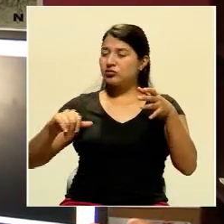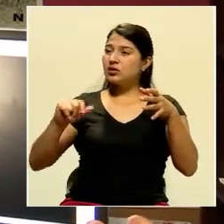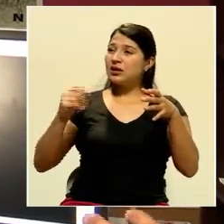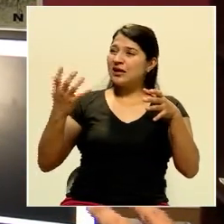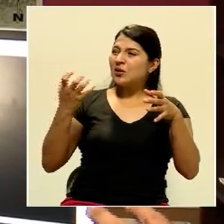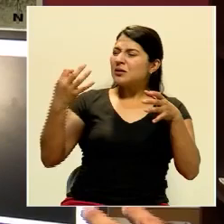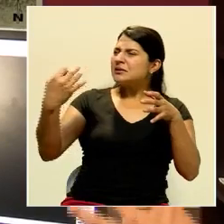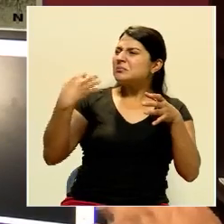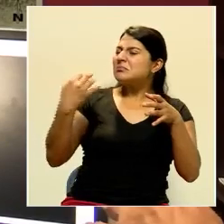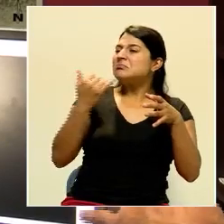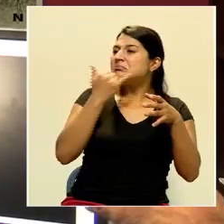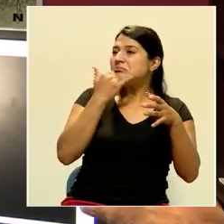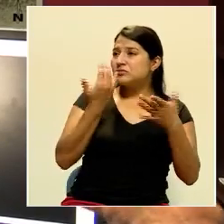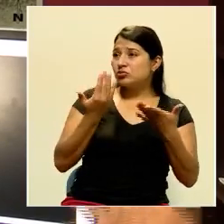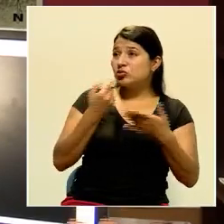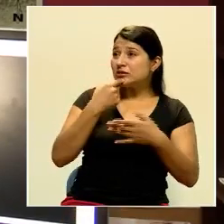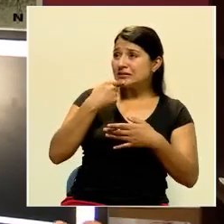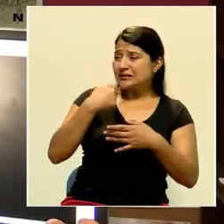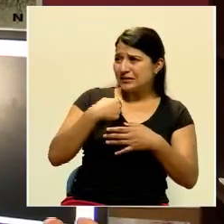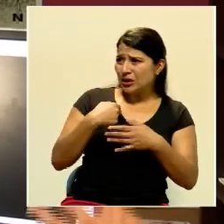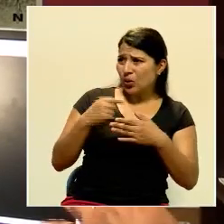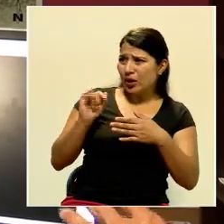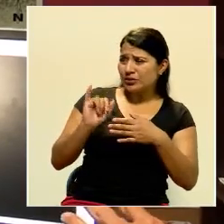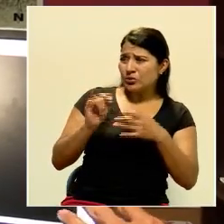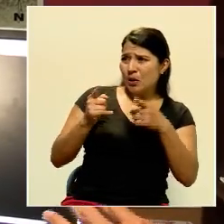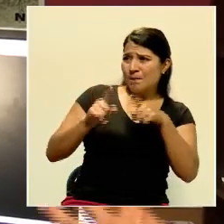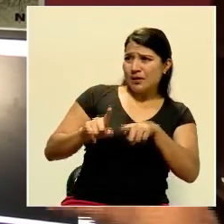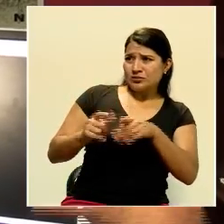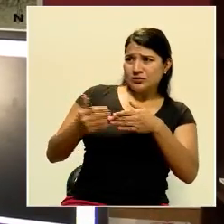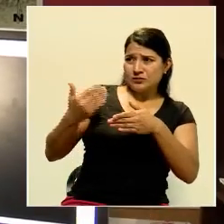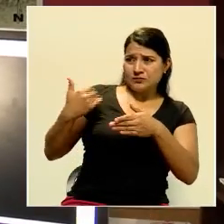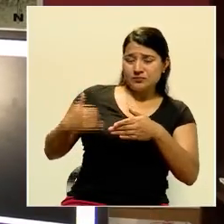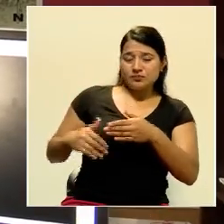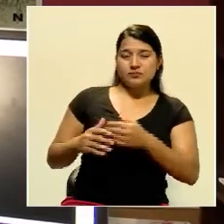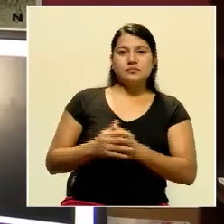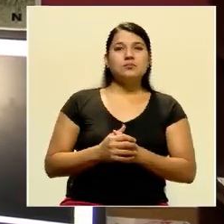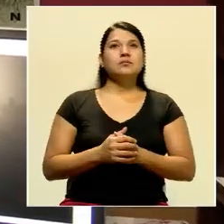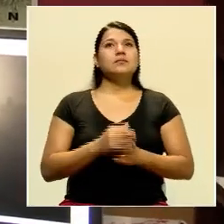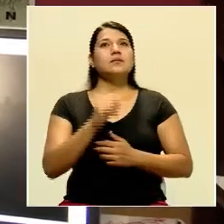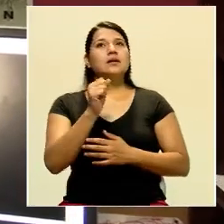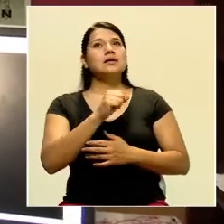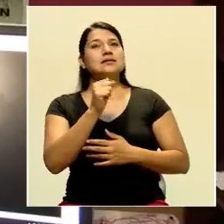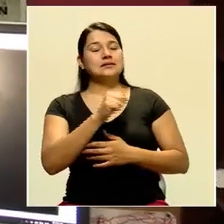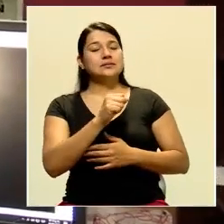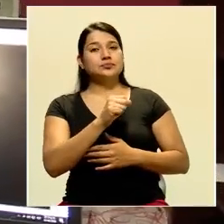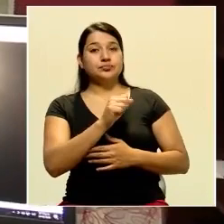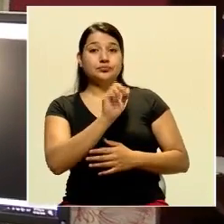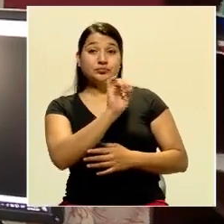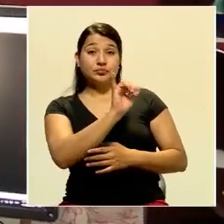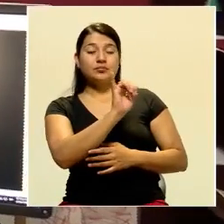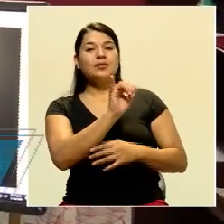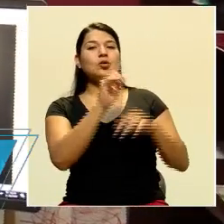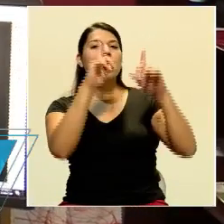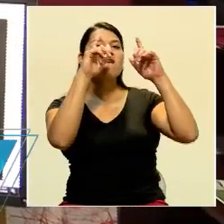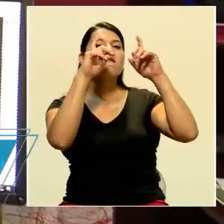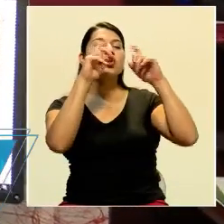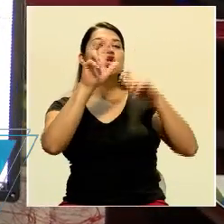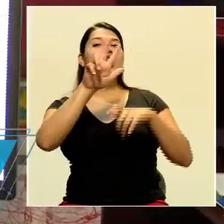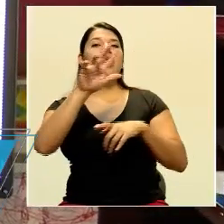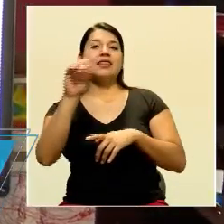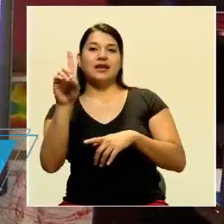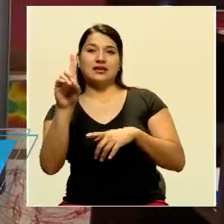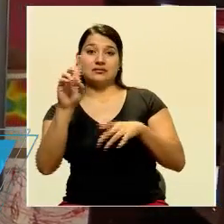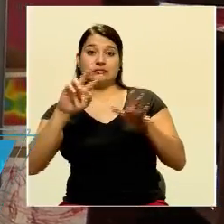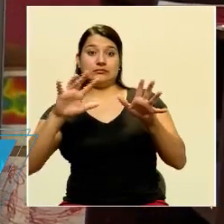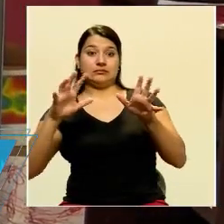preparó, nos decía que esto fue de hace algunos días antes de que se desplazara. Explíquenos un poco. Sí, eso es un modelo 3D